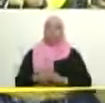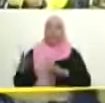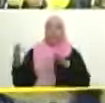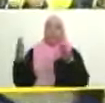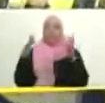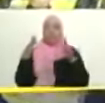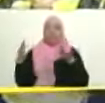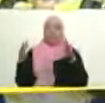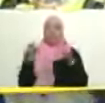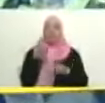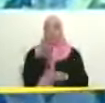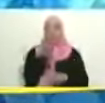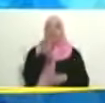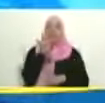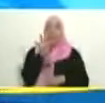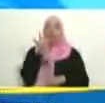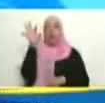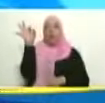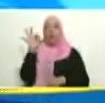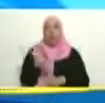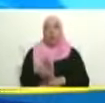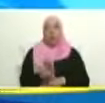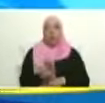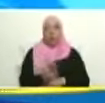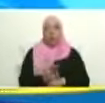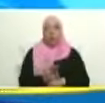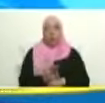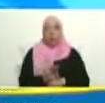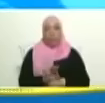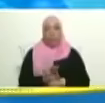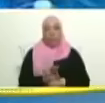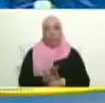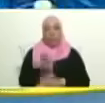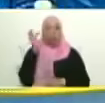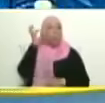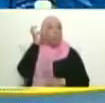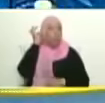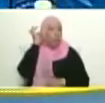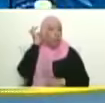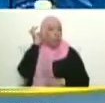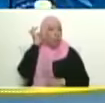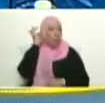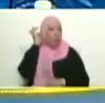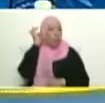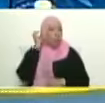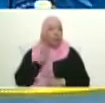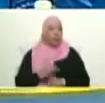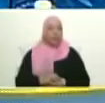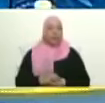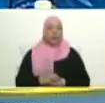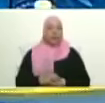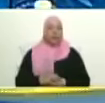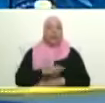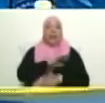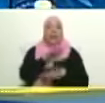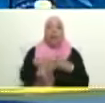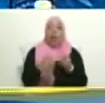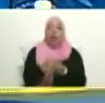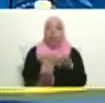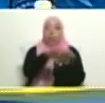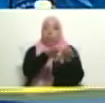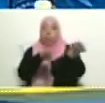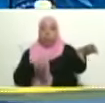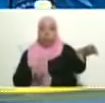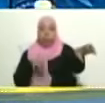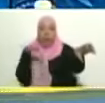Un 34% mujeres Eso debe llegar a 50 y